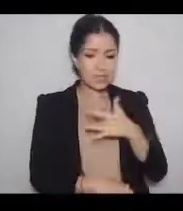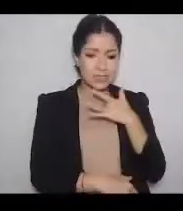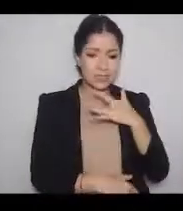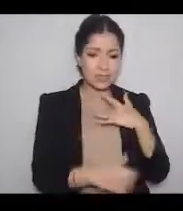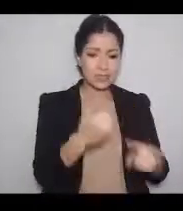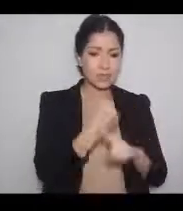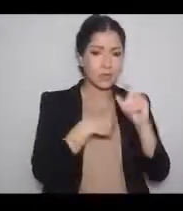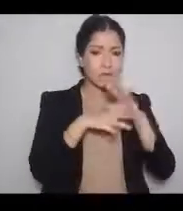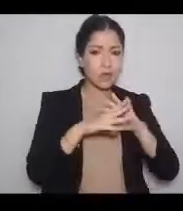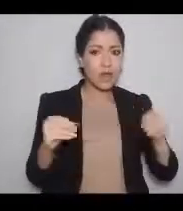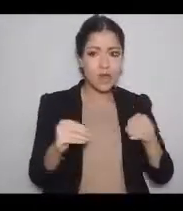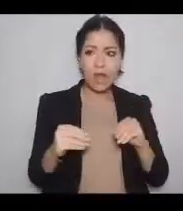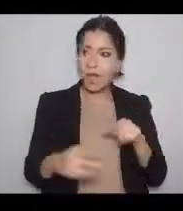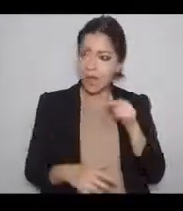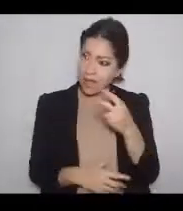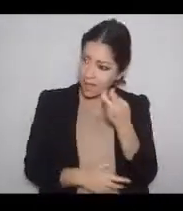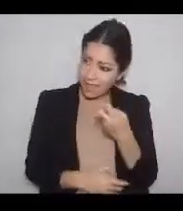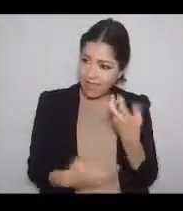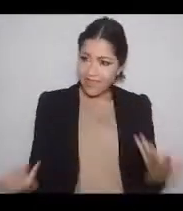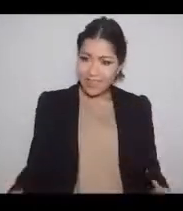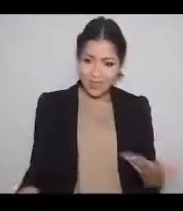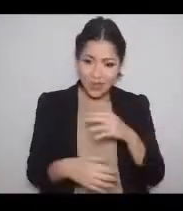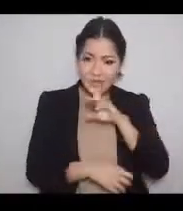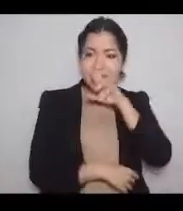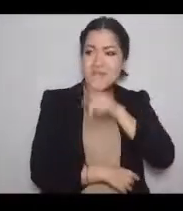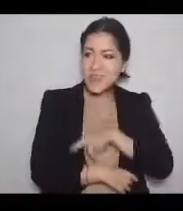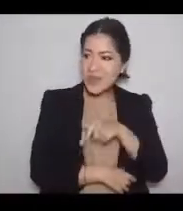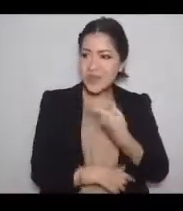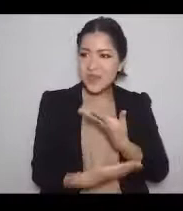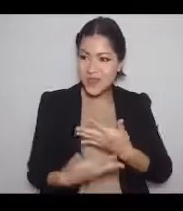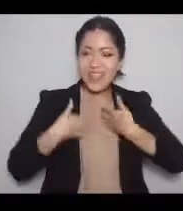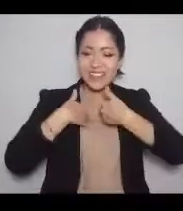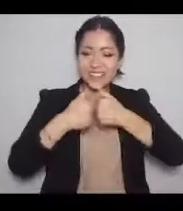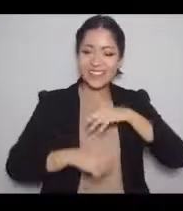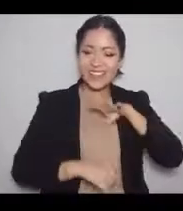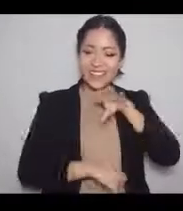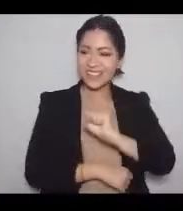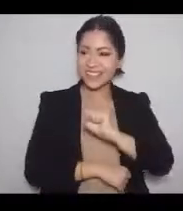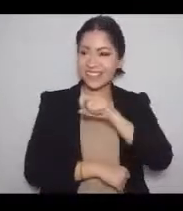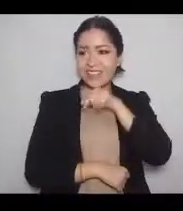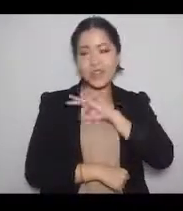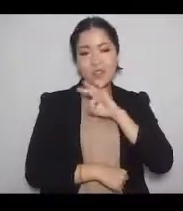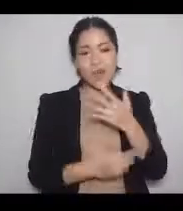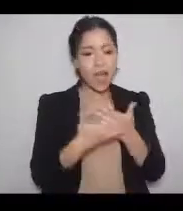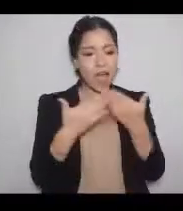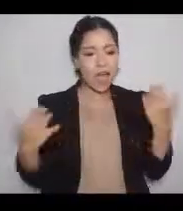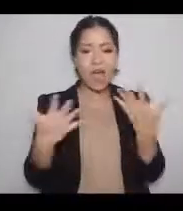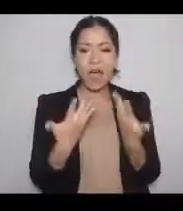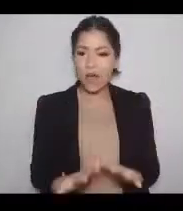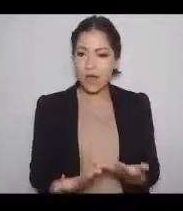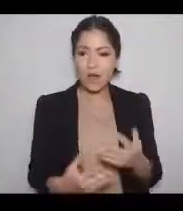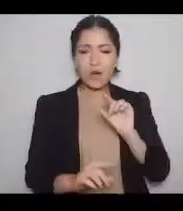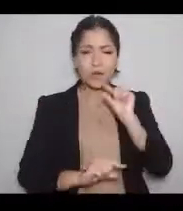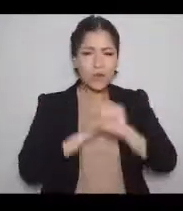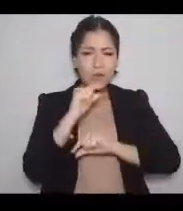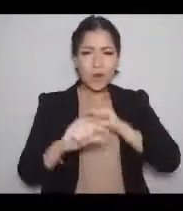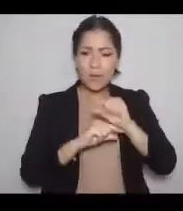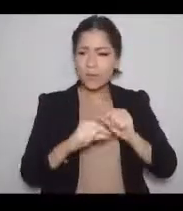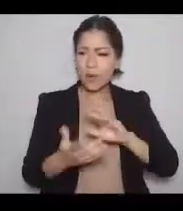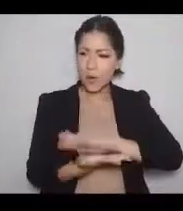lo que dije! ¡Nominarás a Kepler! ¡Te estás preparando para convertirte en lo que soy!